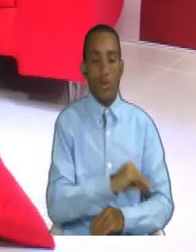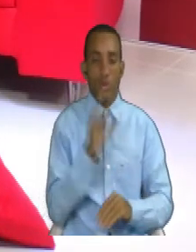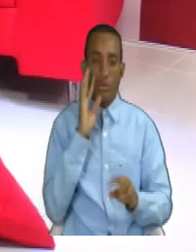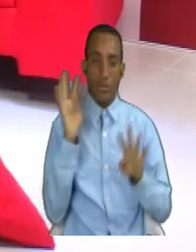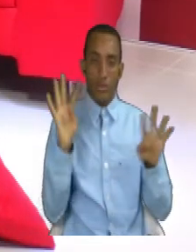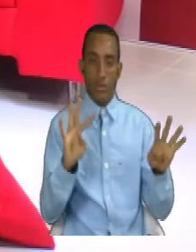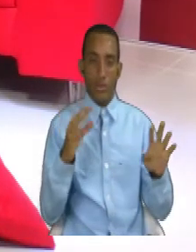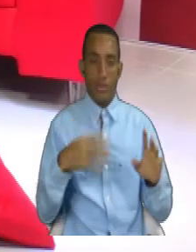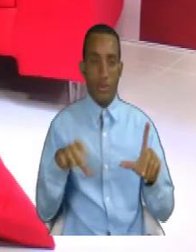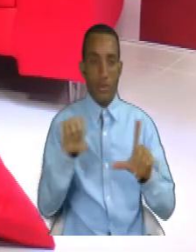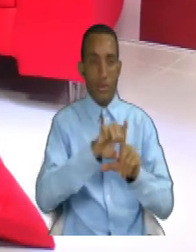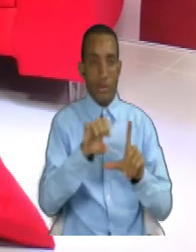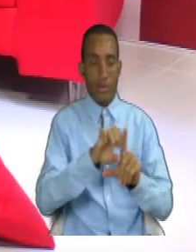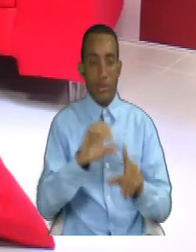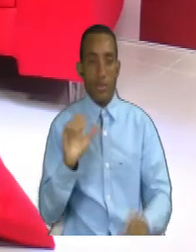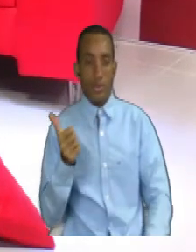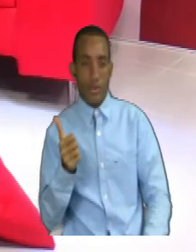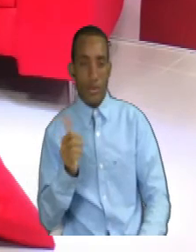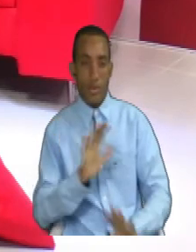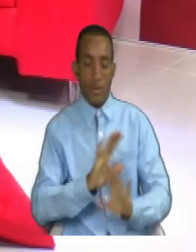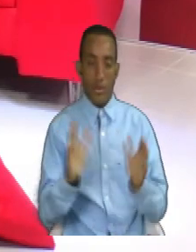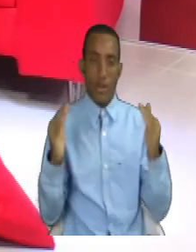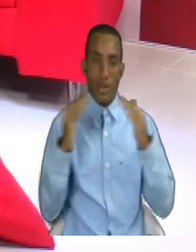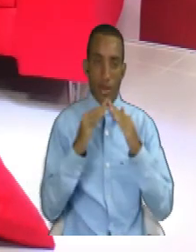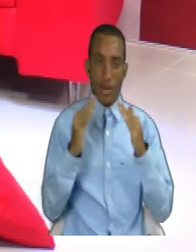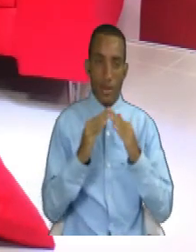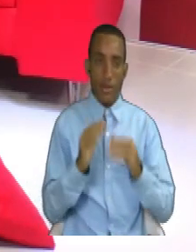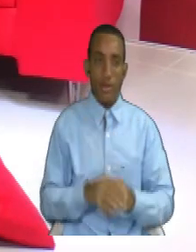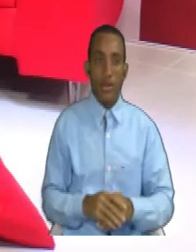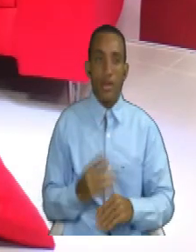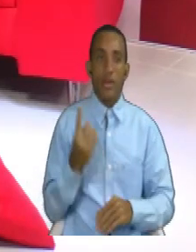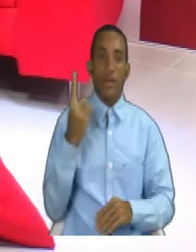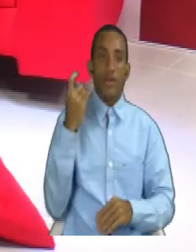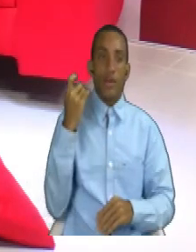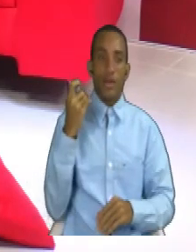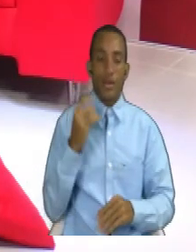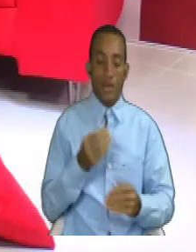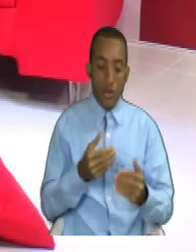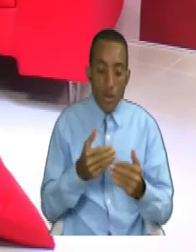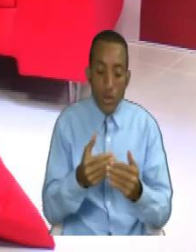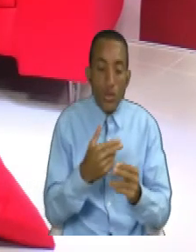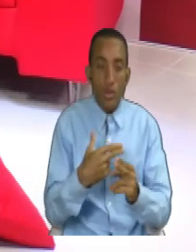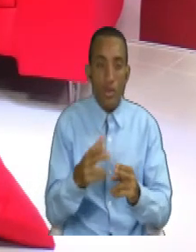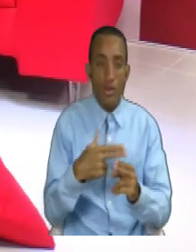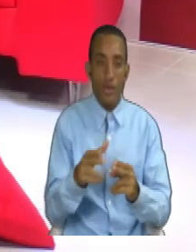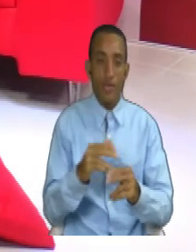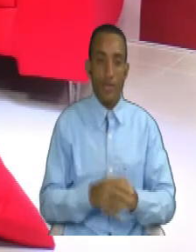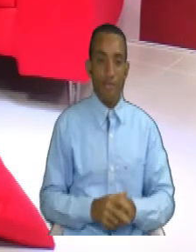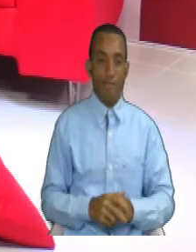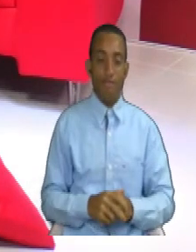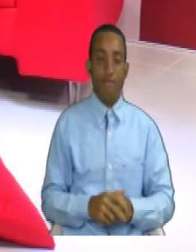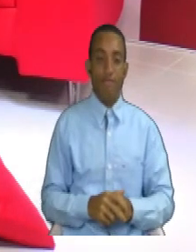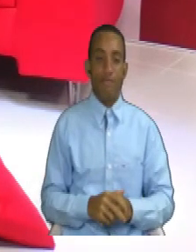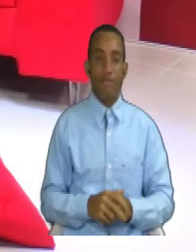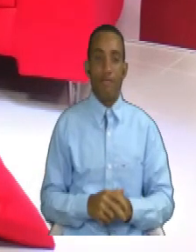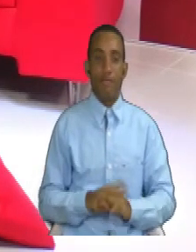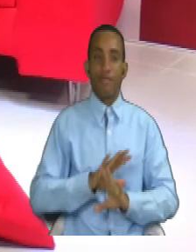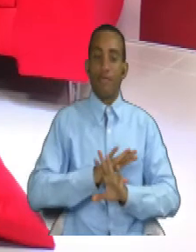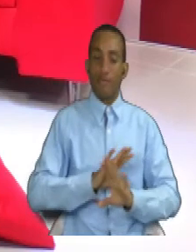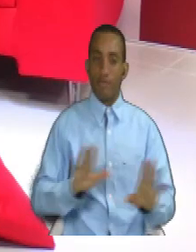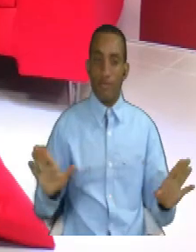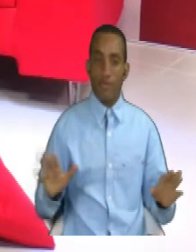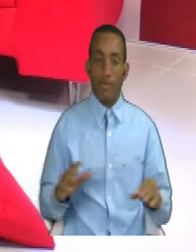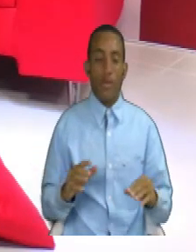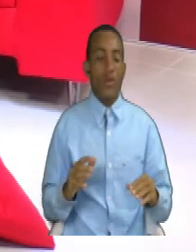de Enlace 10 y de En Casa, por supuesto. Falta poquito. Hombre, claro que sí, sí, señora. Estamos pues